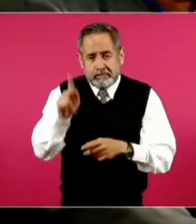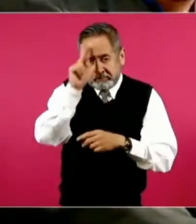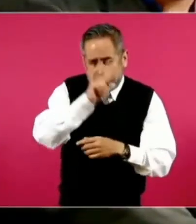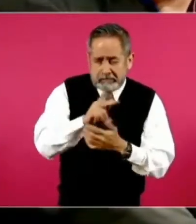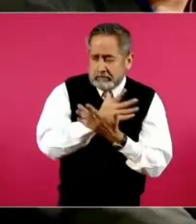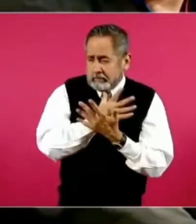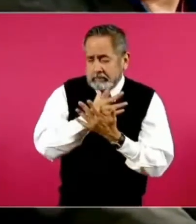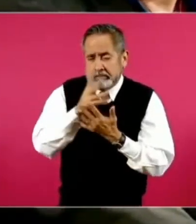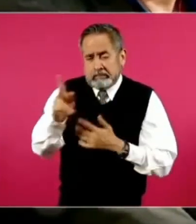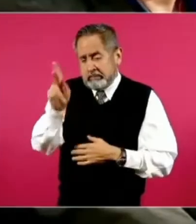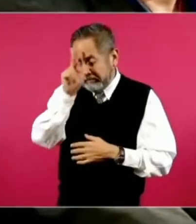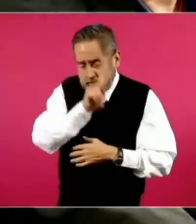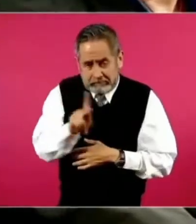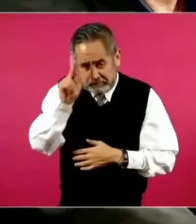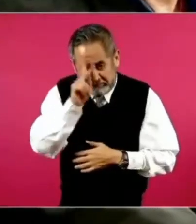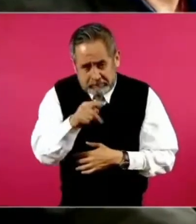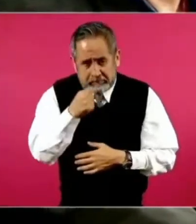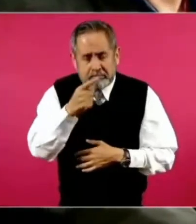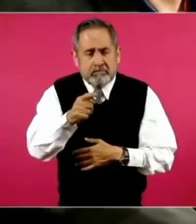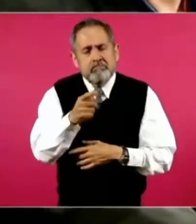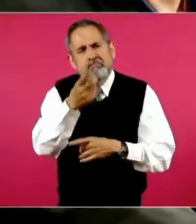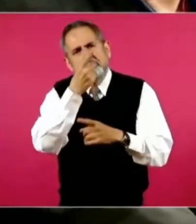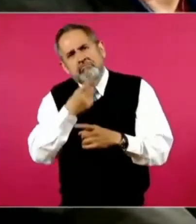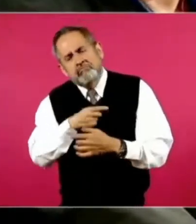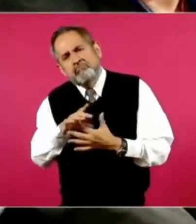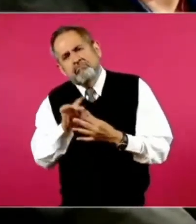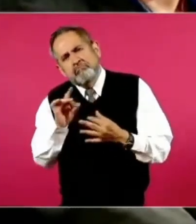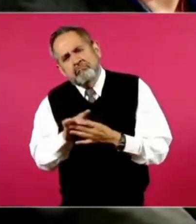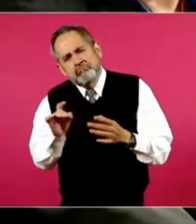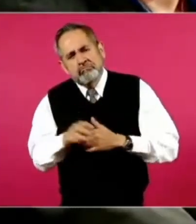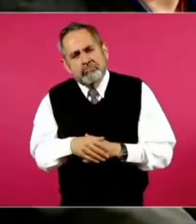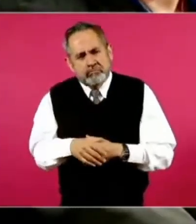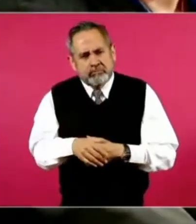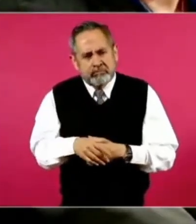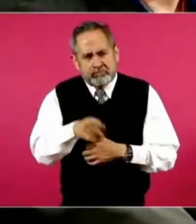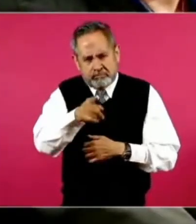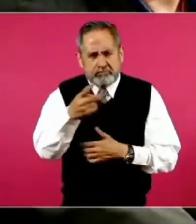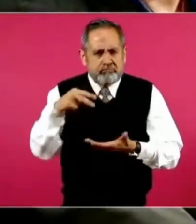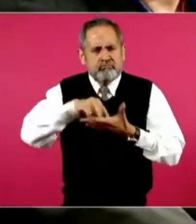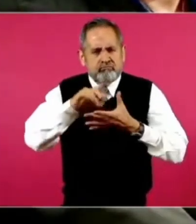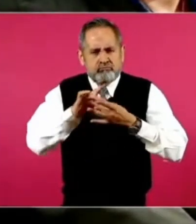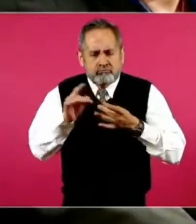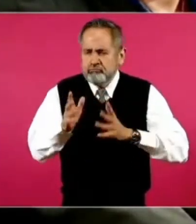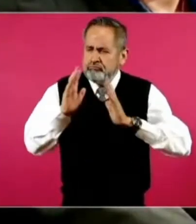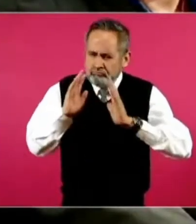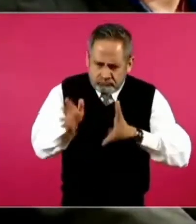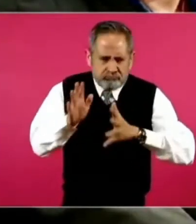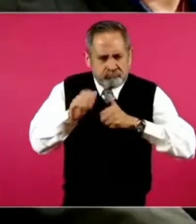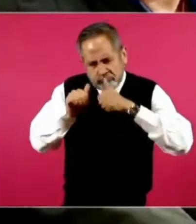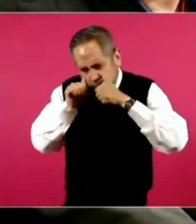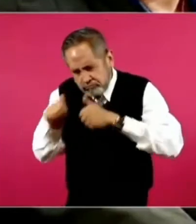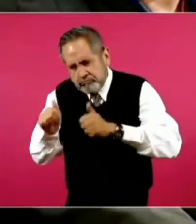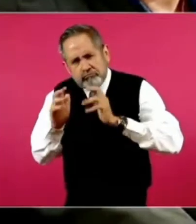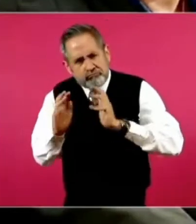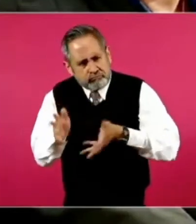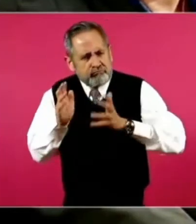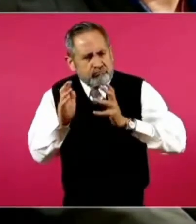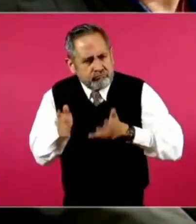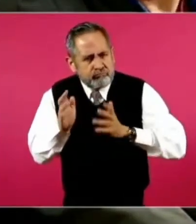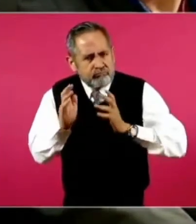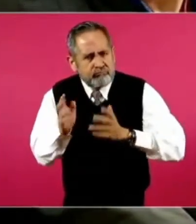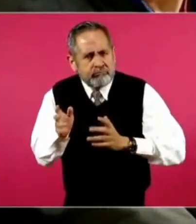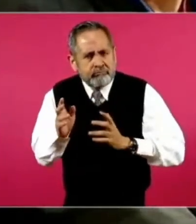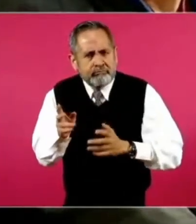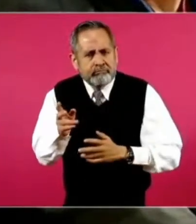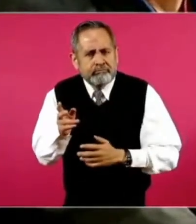fuerte y yo le escucho a usted aquí decir estas partes que ya se está atendiendo, pero